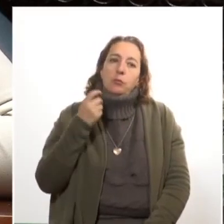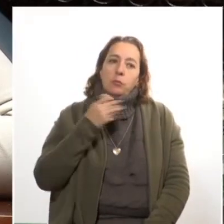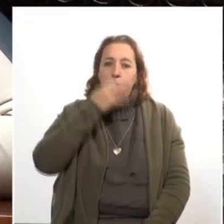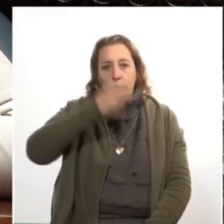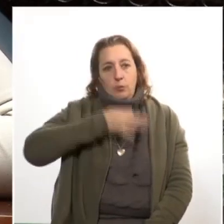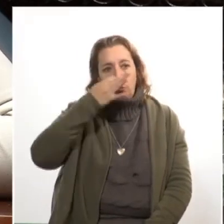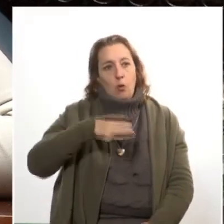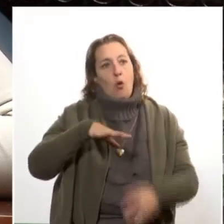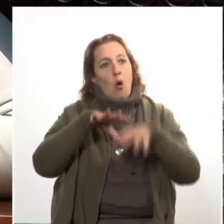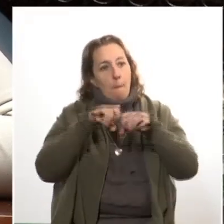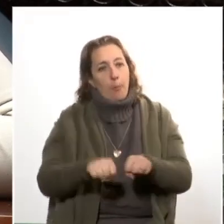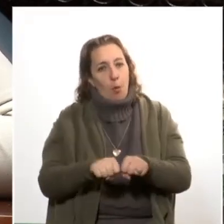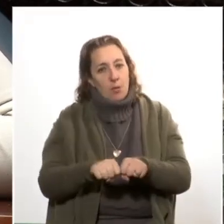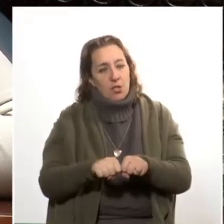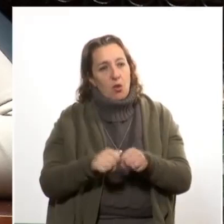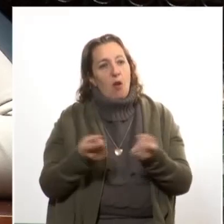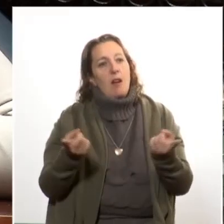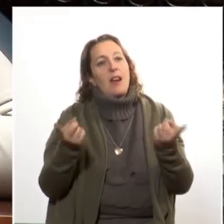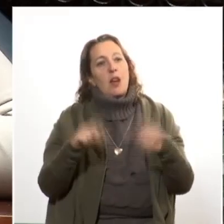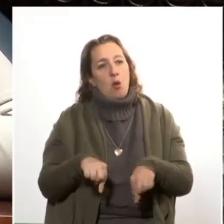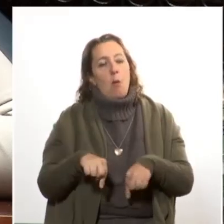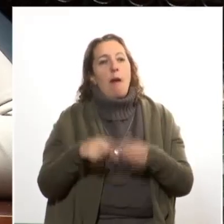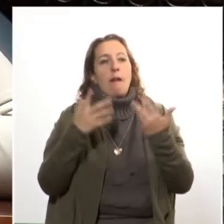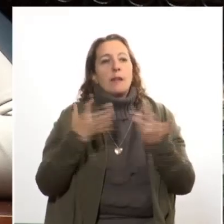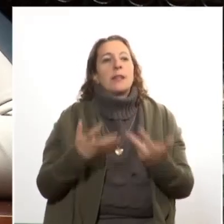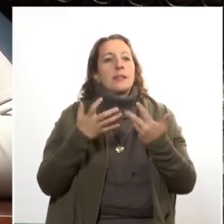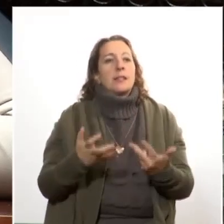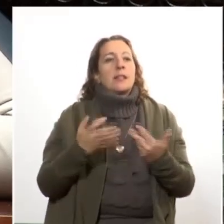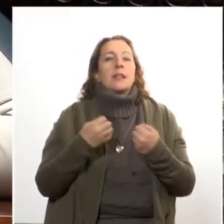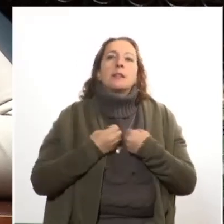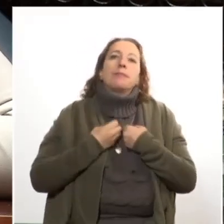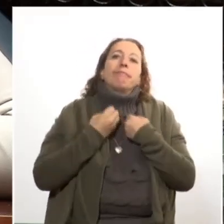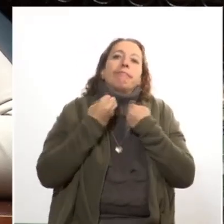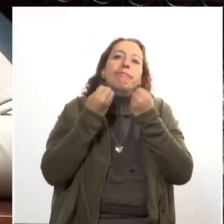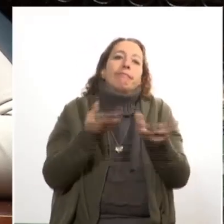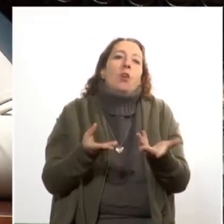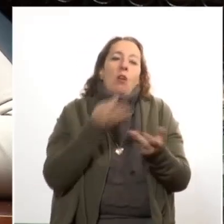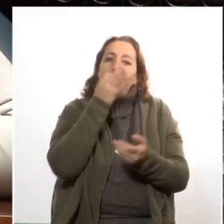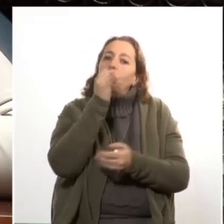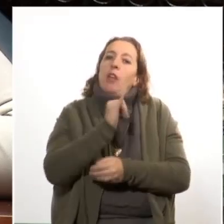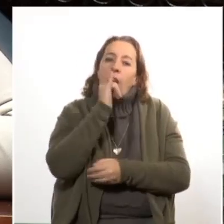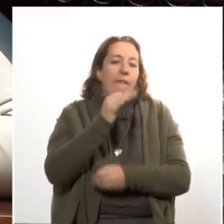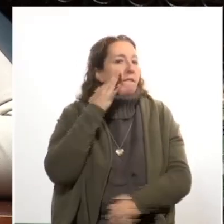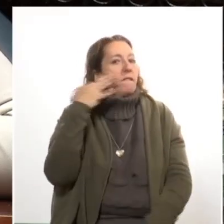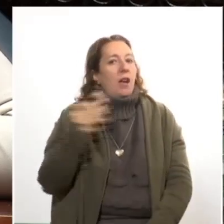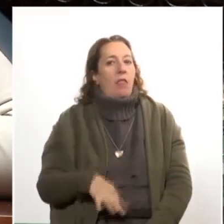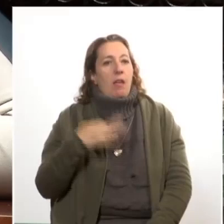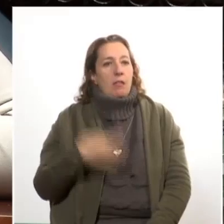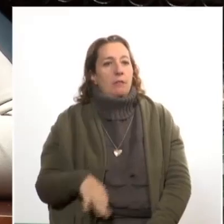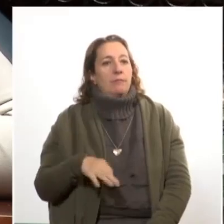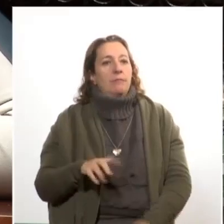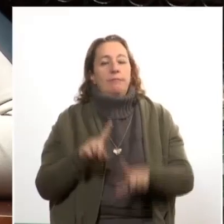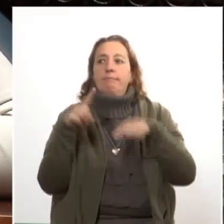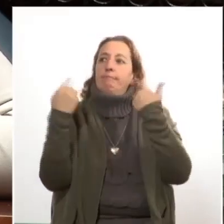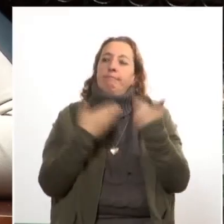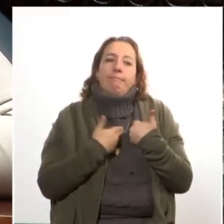su compromiso de renovar el deseo de transmitir la verdad. Estamos de corazón